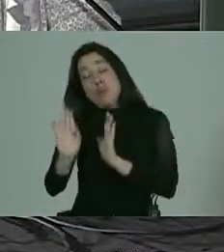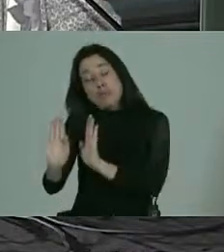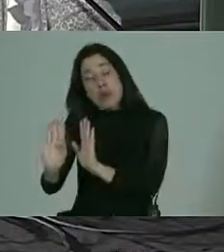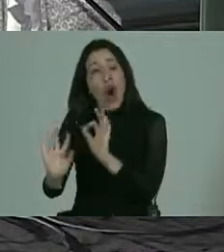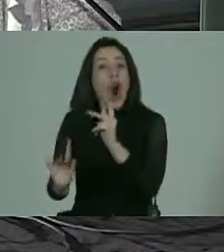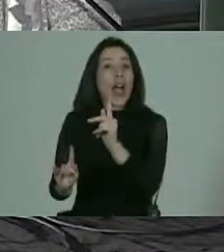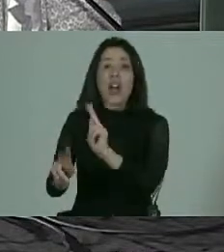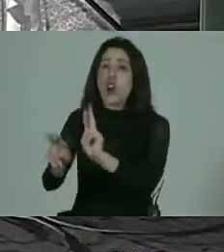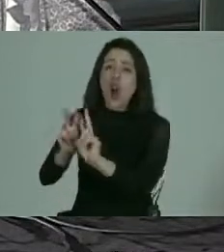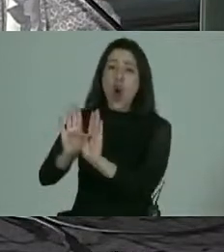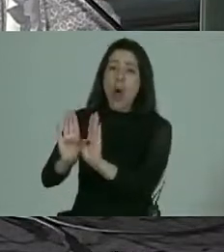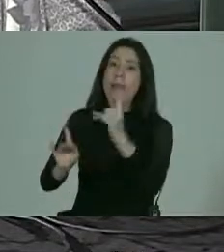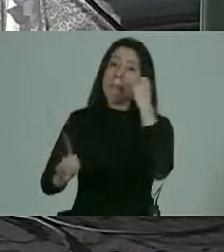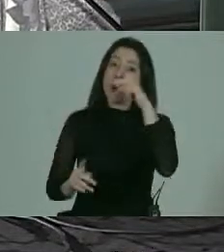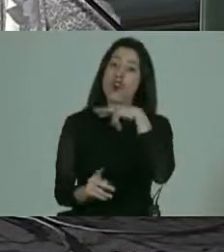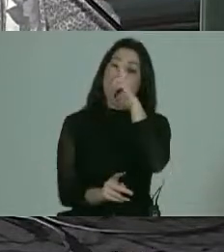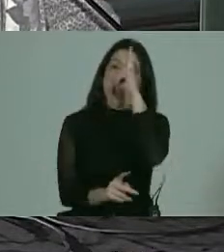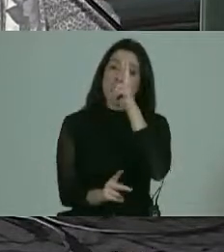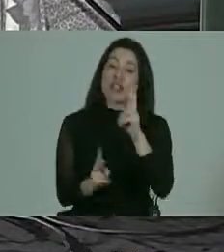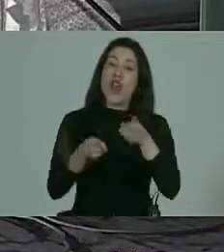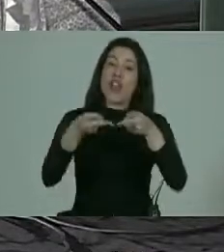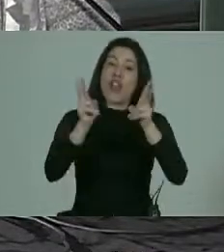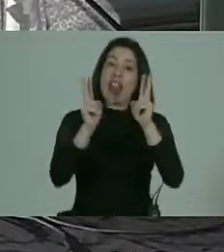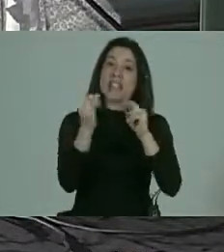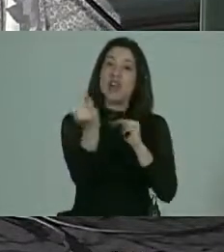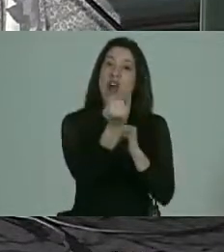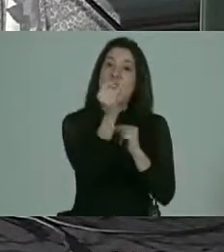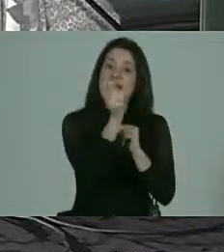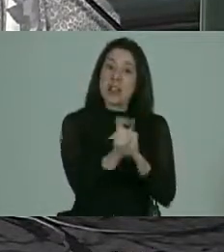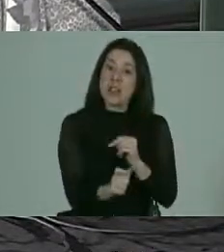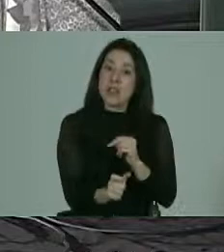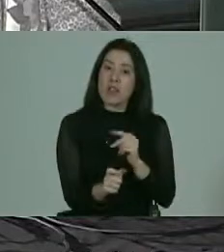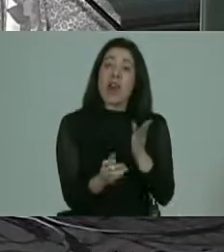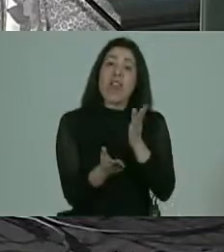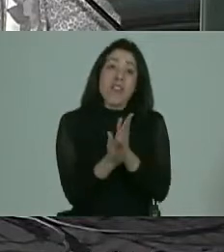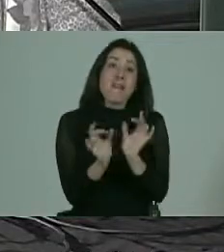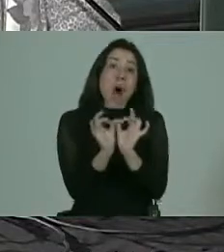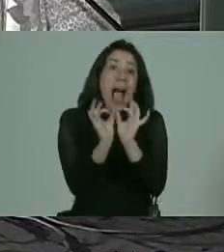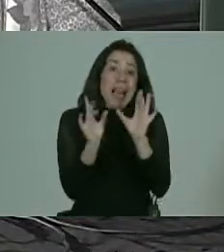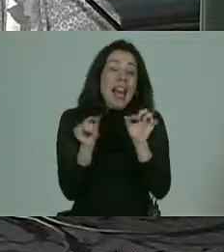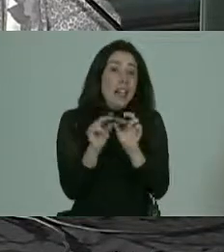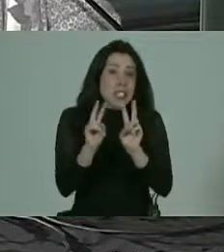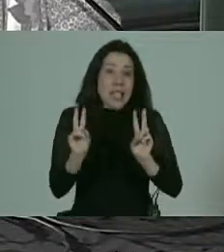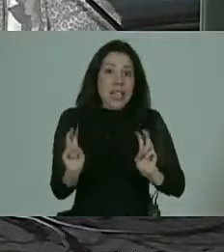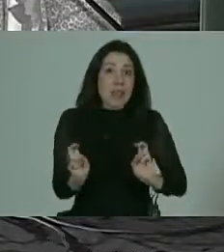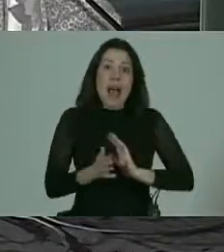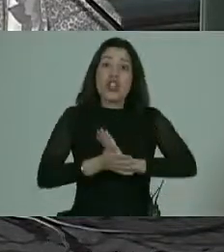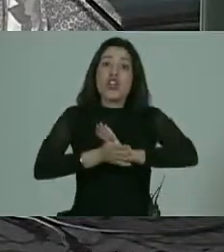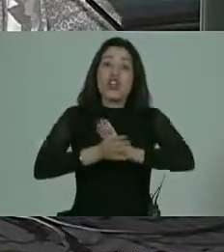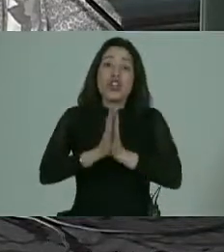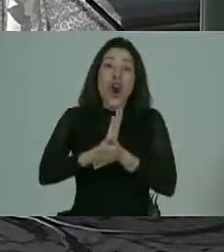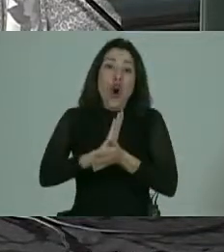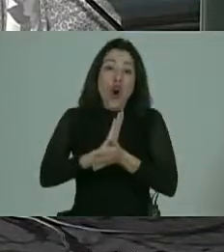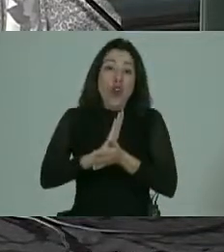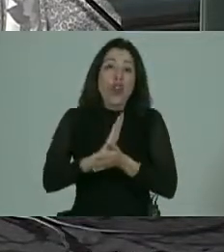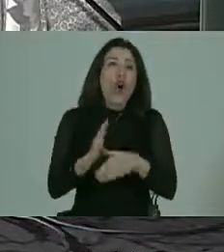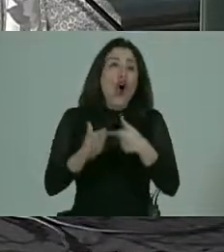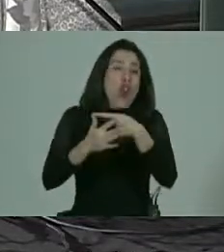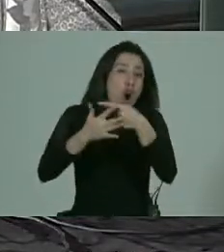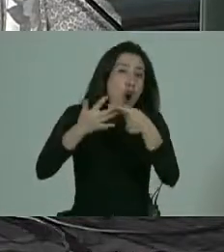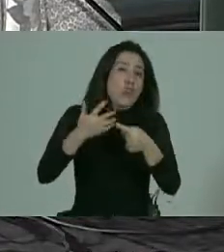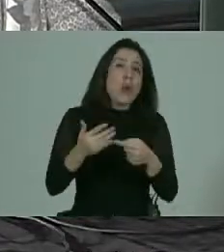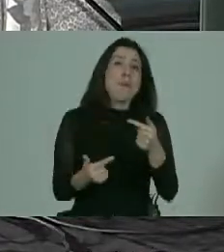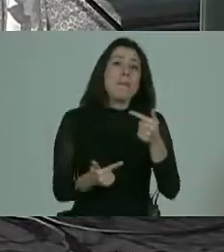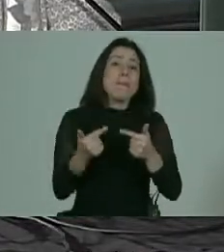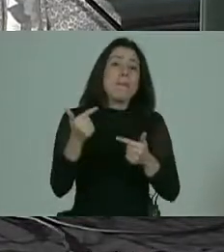bien que no lo haga pero respetamos los derechos individuales una basta con definir eso todo lo que viene después es política